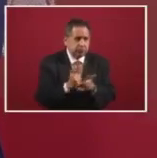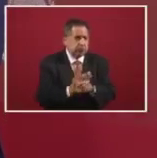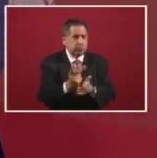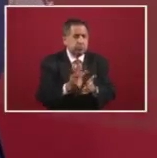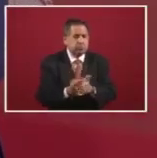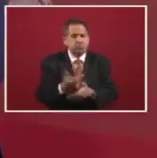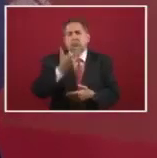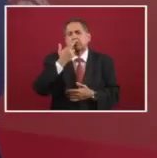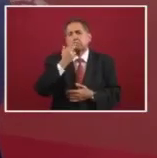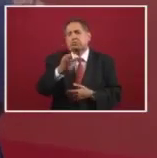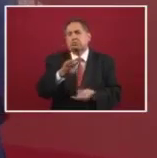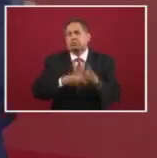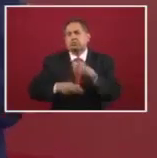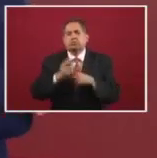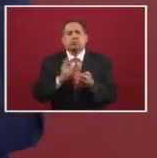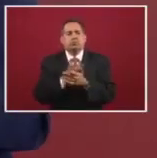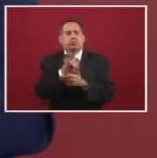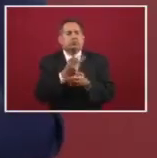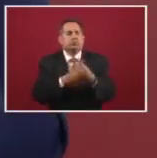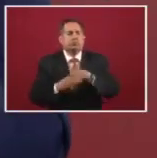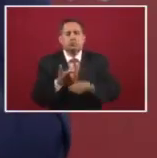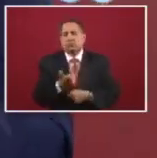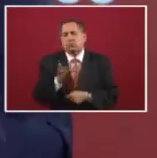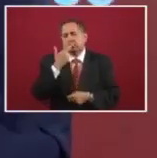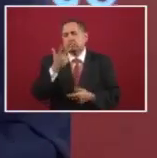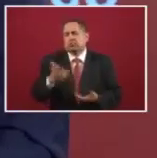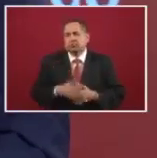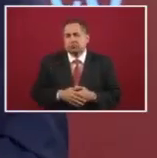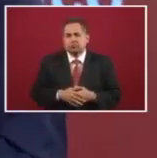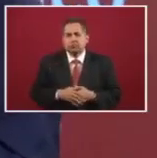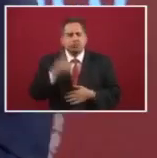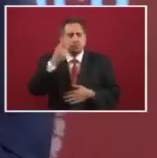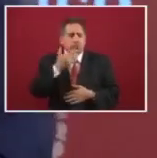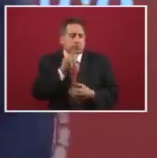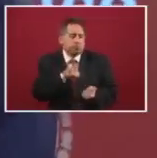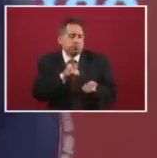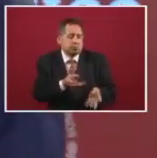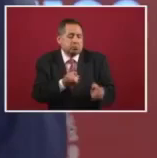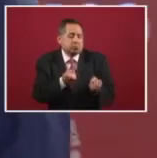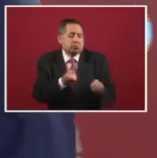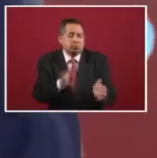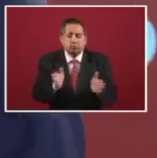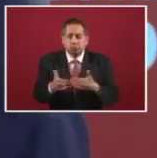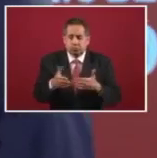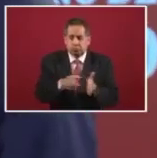es mucho mejor que estar entregando despensa.